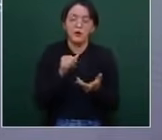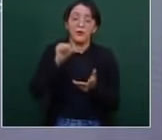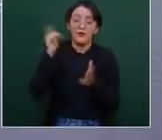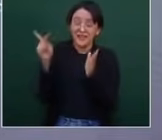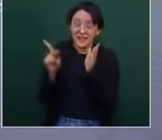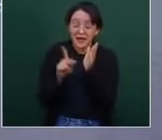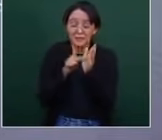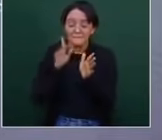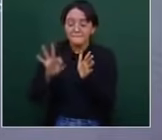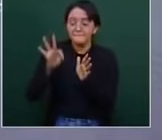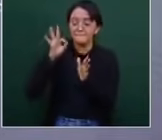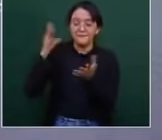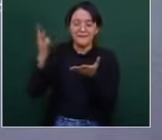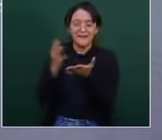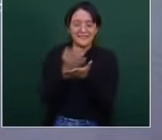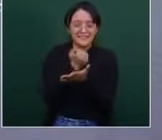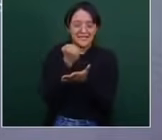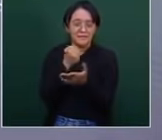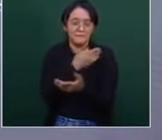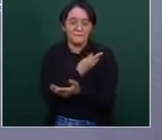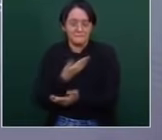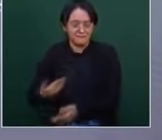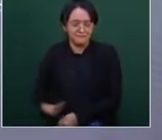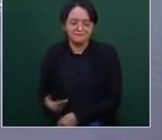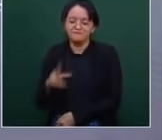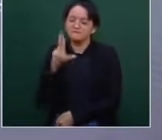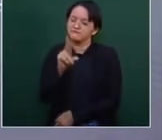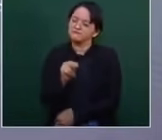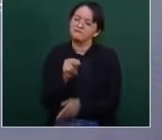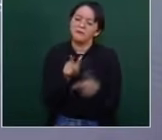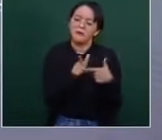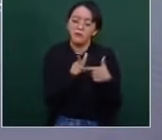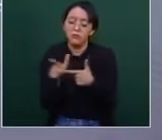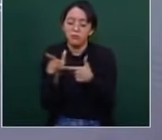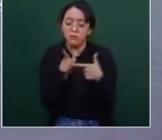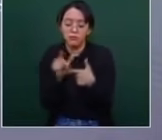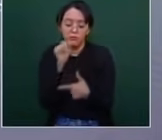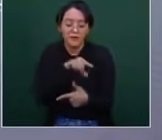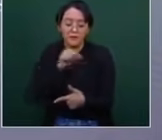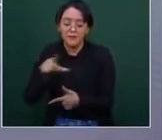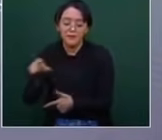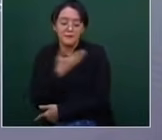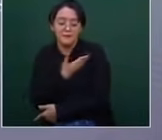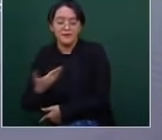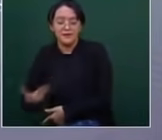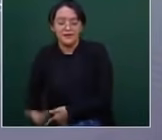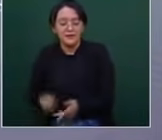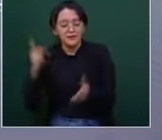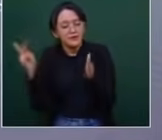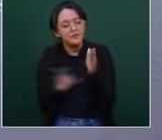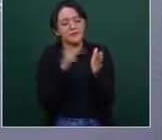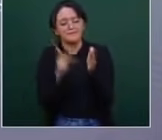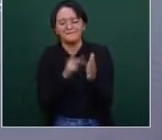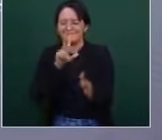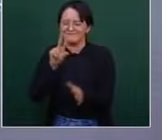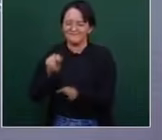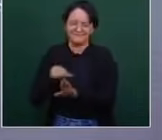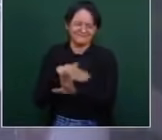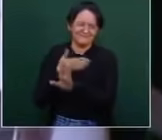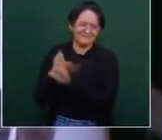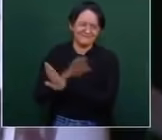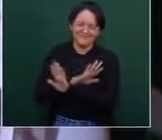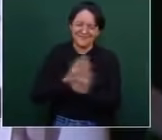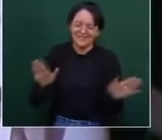de la República en periodos consecutivos, estipuló la condición de reunir